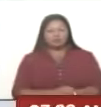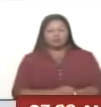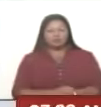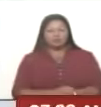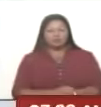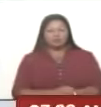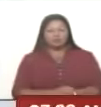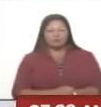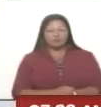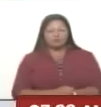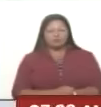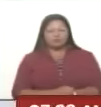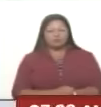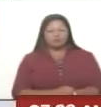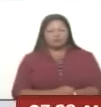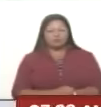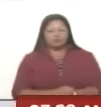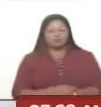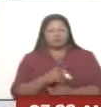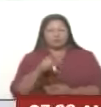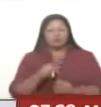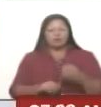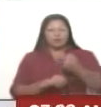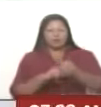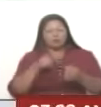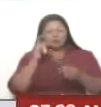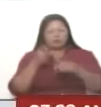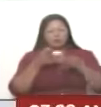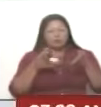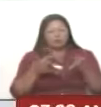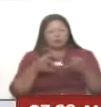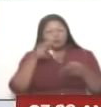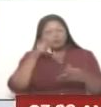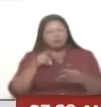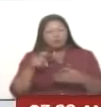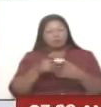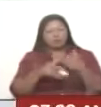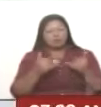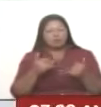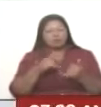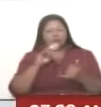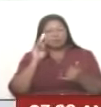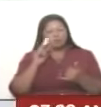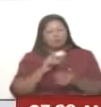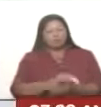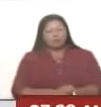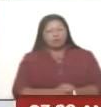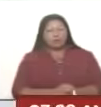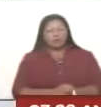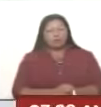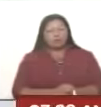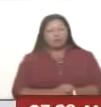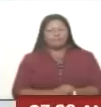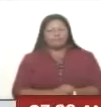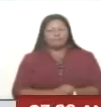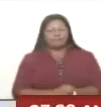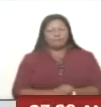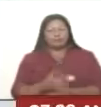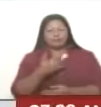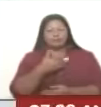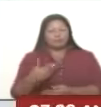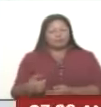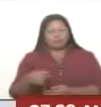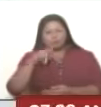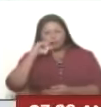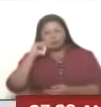la consolidación de un gobierno del pueblo y para el pueblo, como el que dirige el presidente Nicolás Maduro, ese